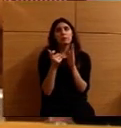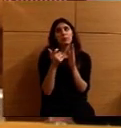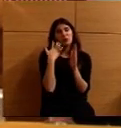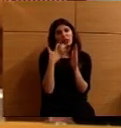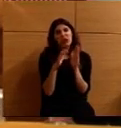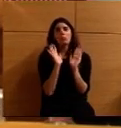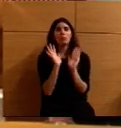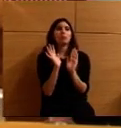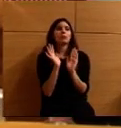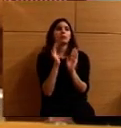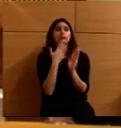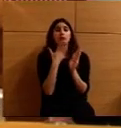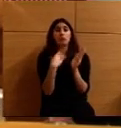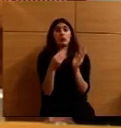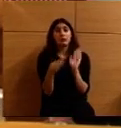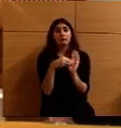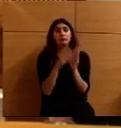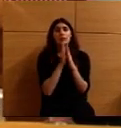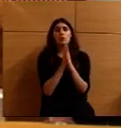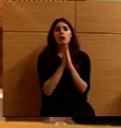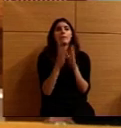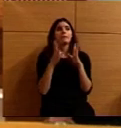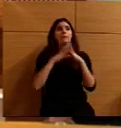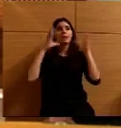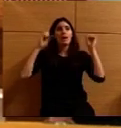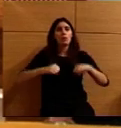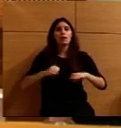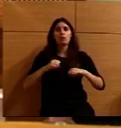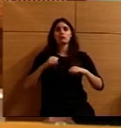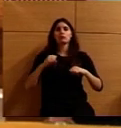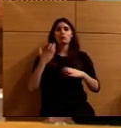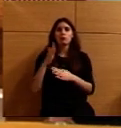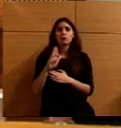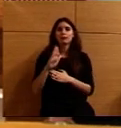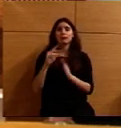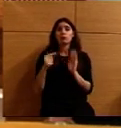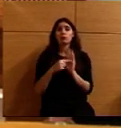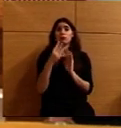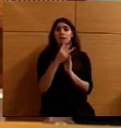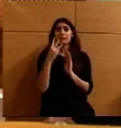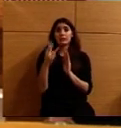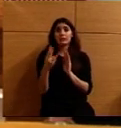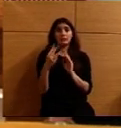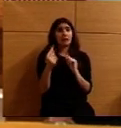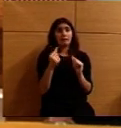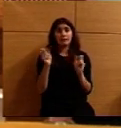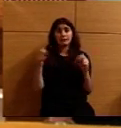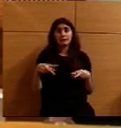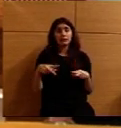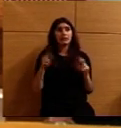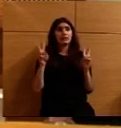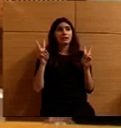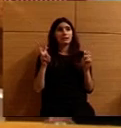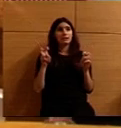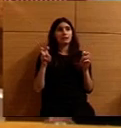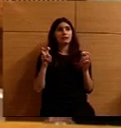así, pero si se pudiese incluir como ruego los acuerdos o la propuesta que había en el punto 33 que no se ha debatido sobre